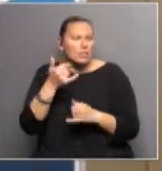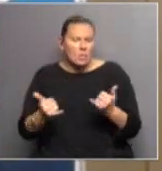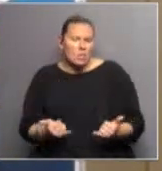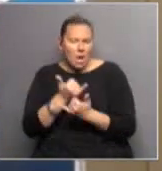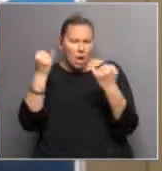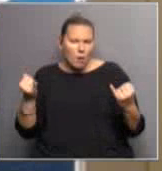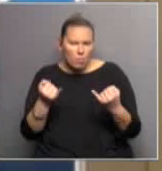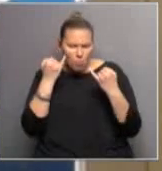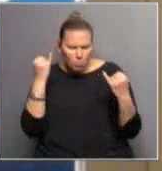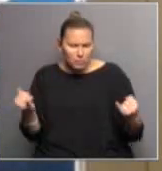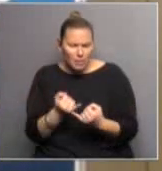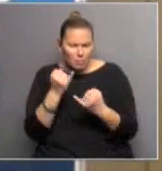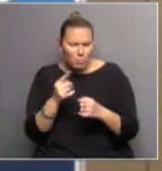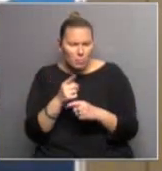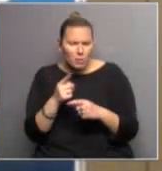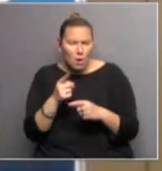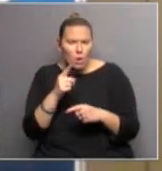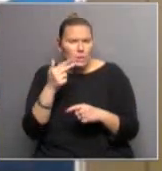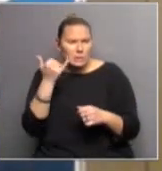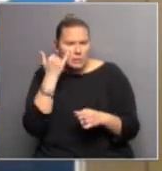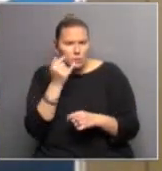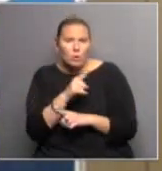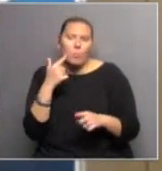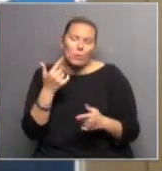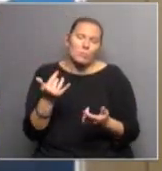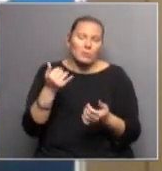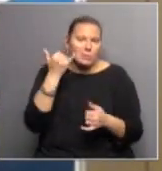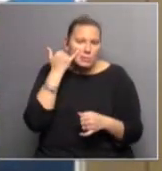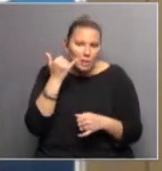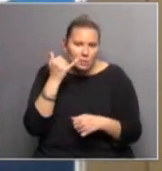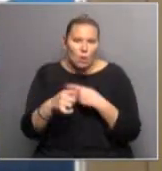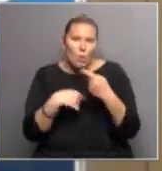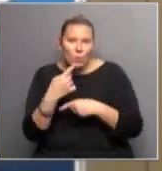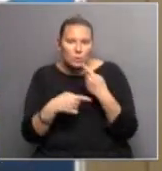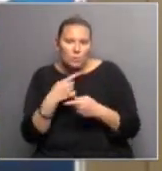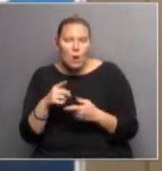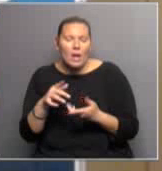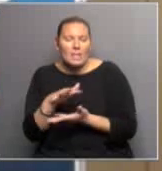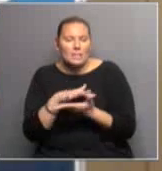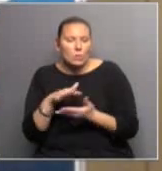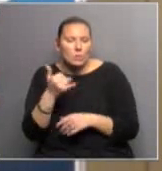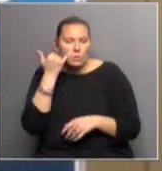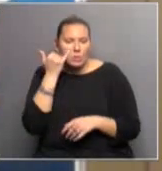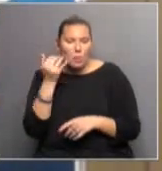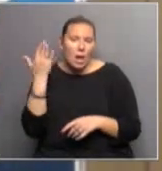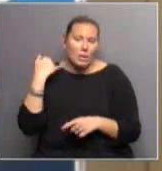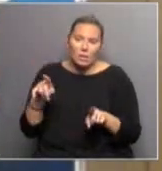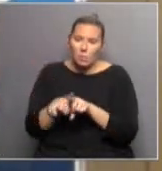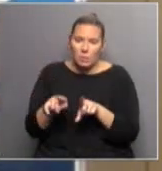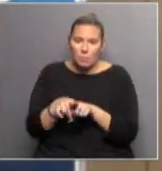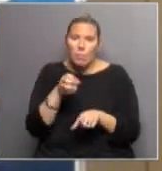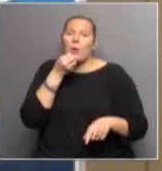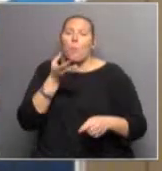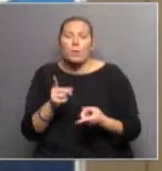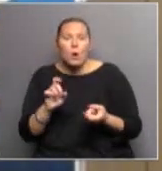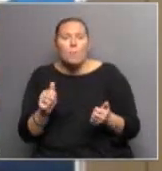entonces él la presiona, le dice, bueno, pero mira que tenemos que seguir con el ritmo sexual que teníamos antes porque esto es bueno para la